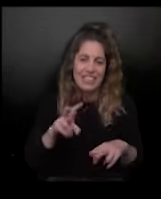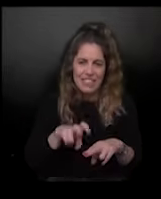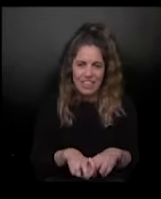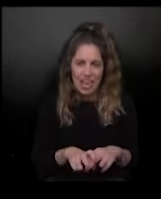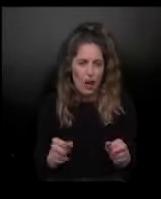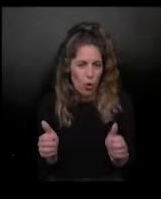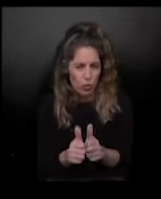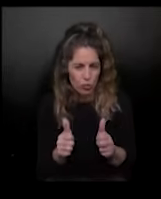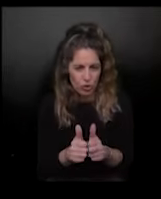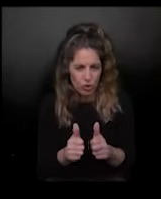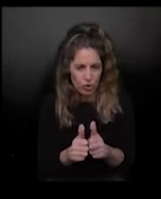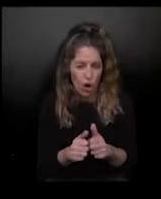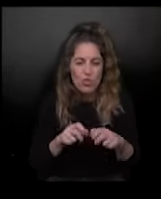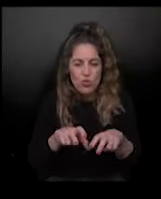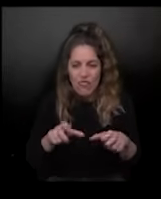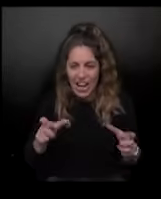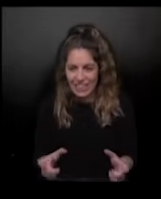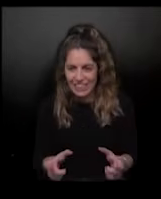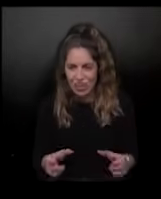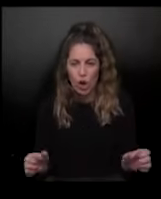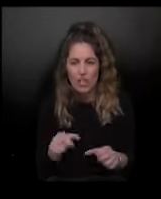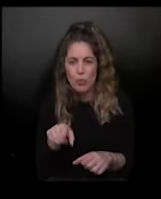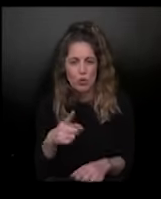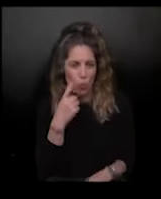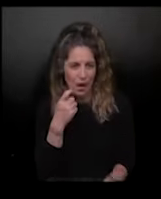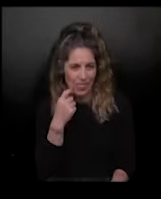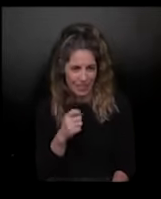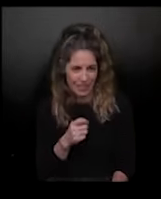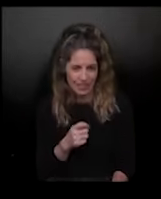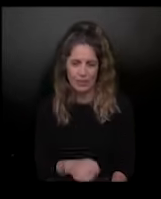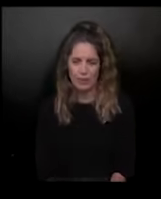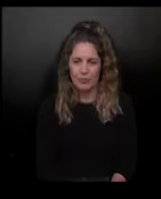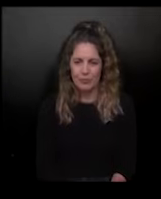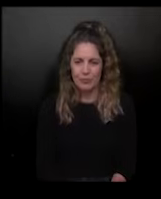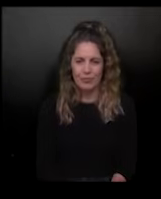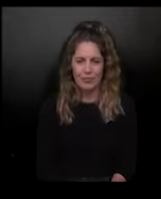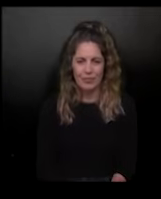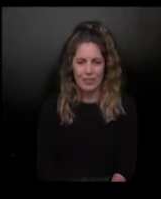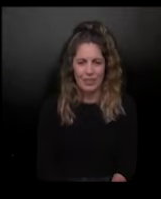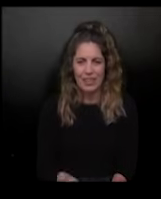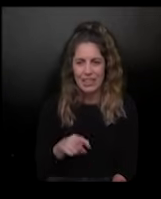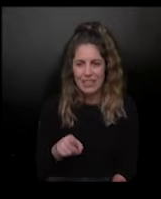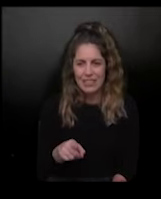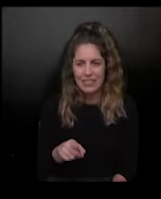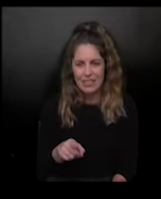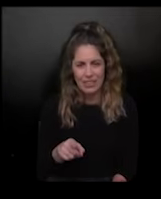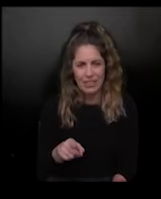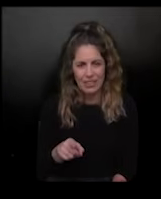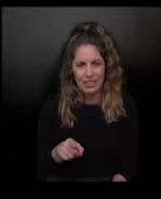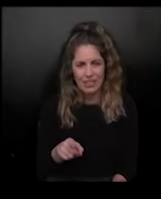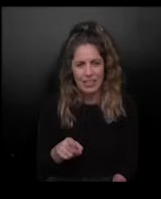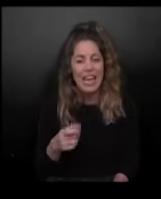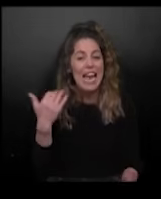radio en su banquito hecho por su padre ese interés continuó en la